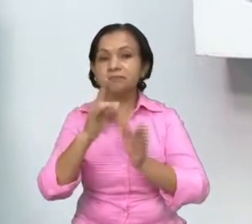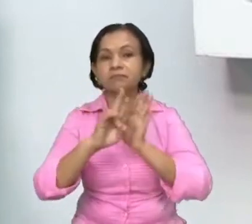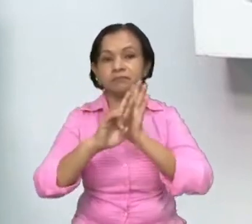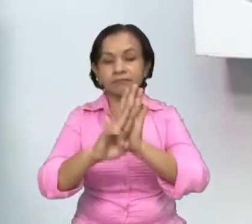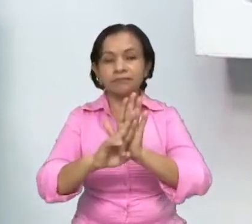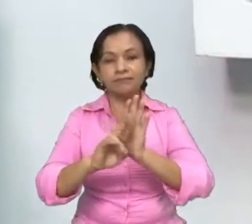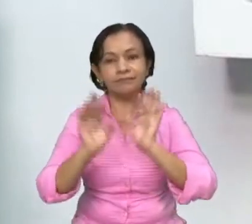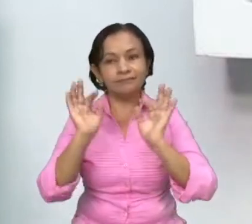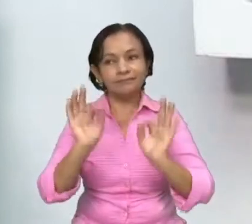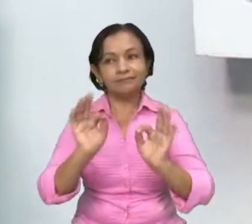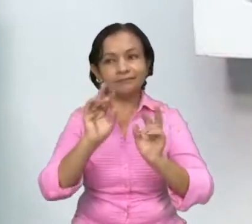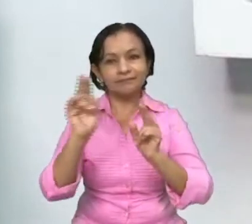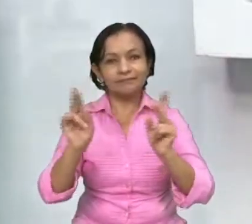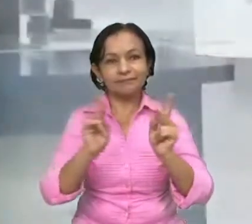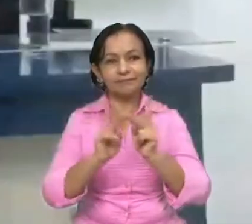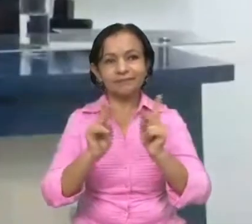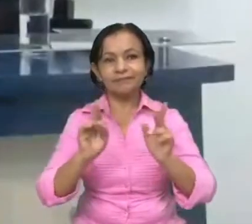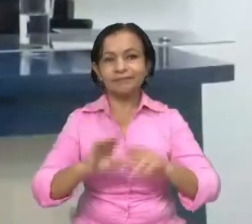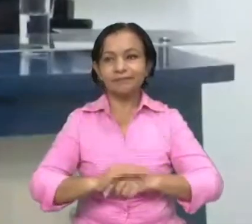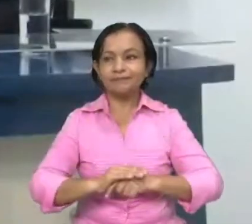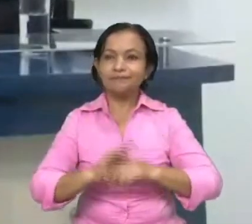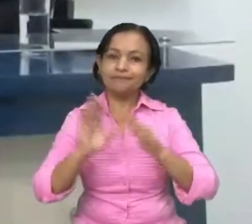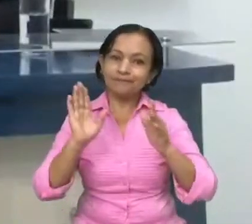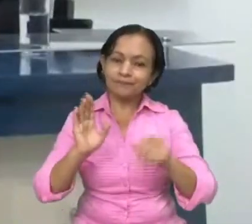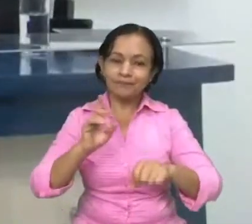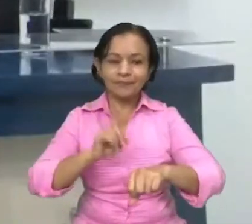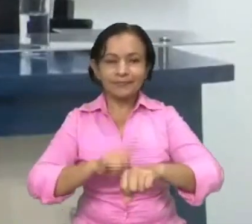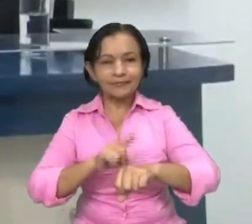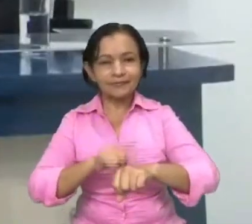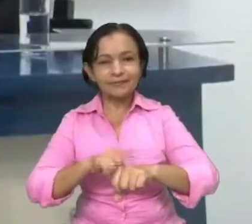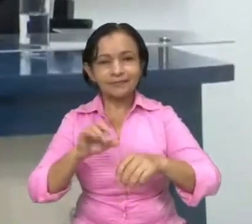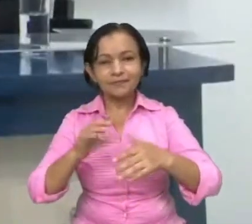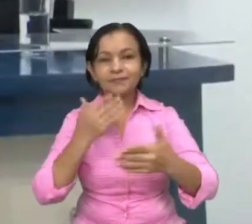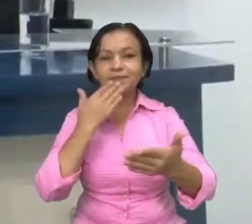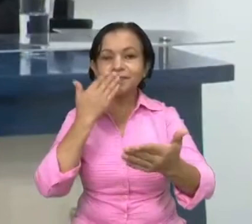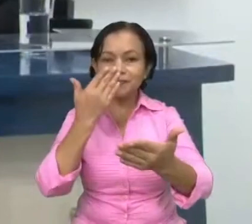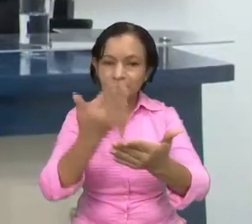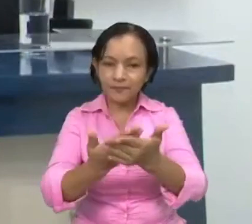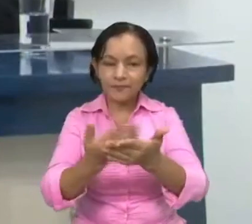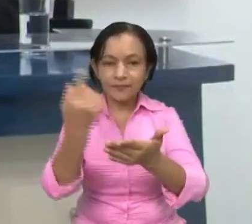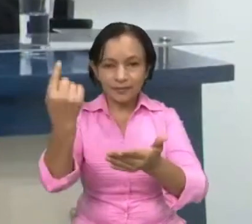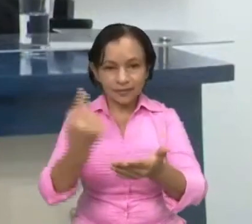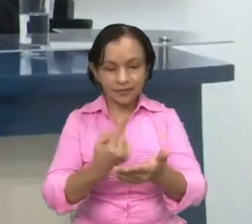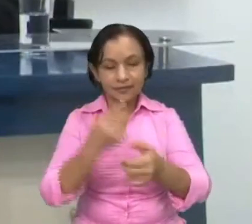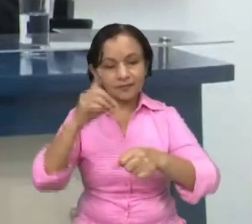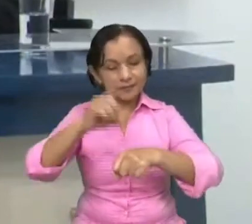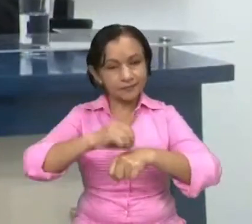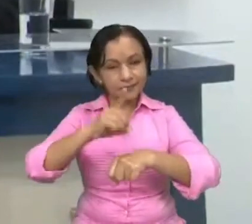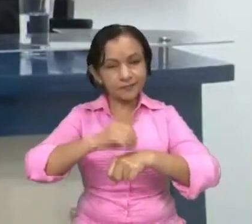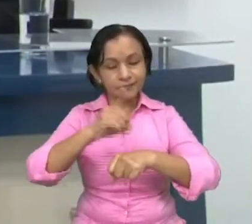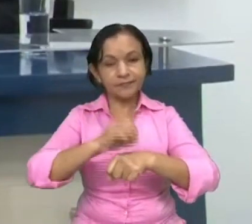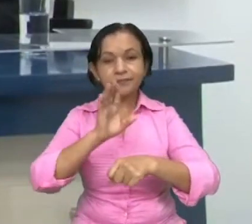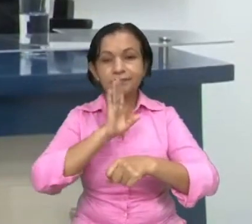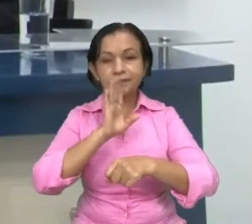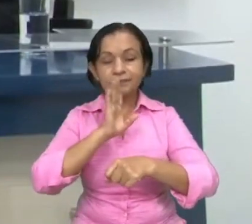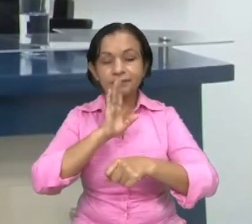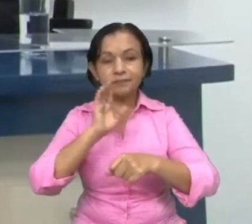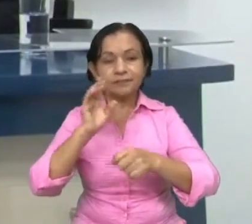resultados. Qué bien, excelente, doctor. Lástima, nos acaba el tiempo. Gracias por habernos acompañado, doctor, y